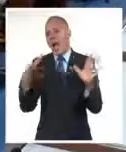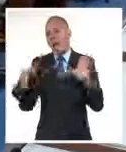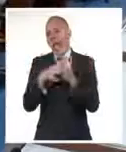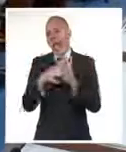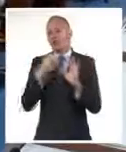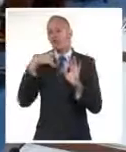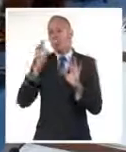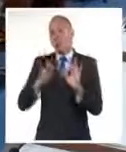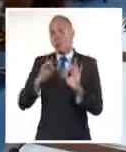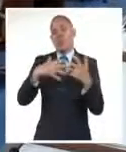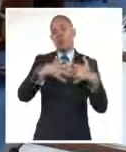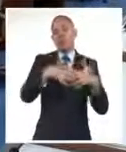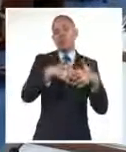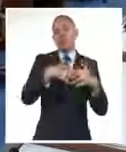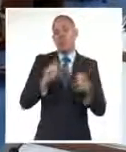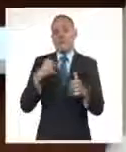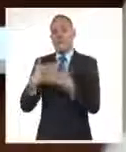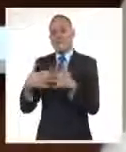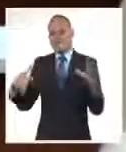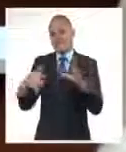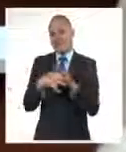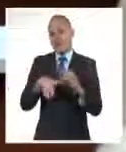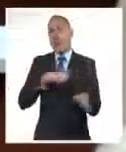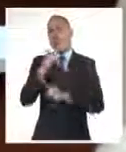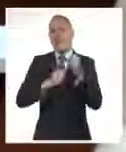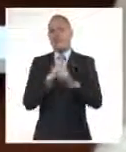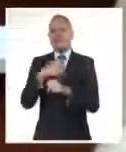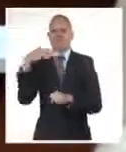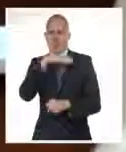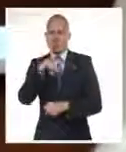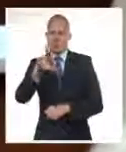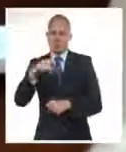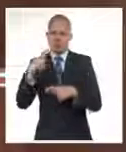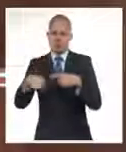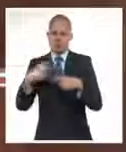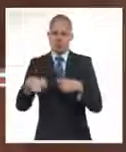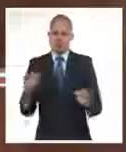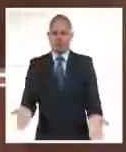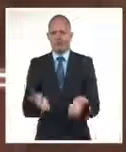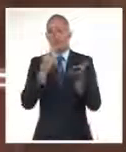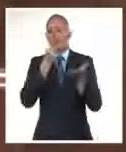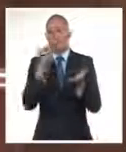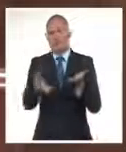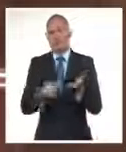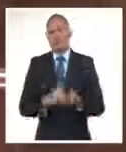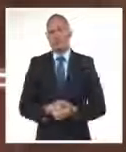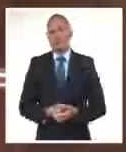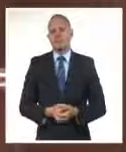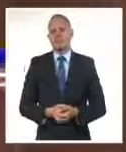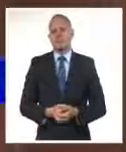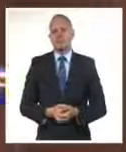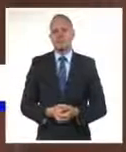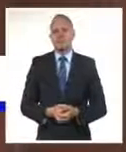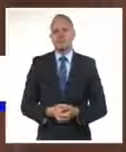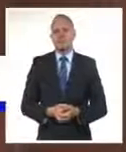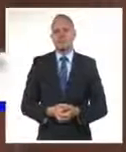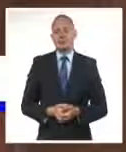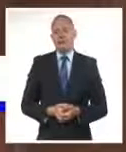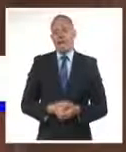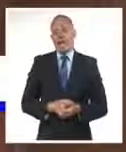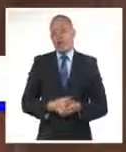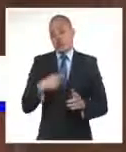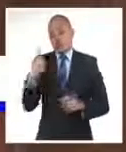con el productivo y promueve el uso de las nuevas tecnologías para el desarrollo. Nosotros aspiramos a construir, porque no